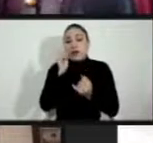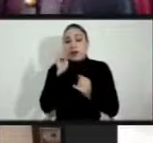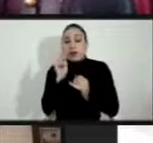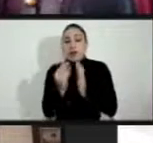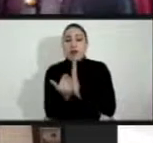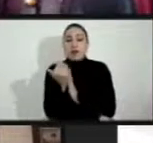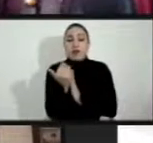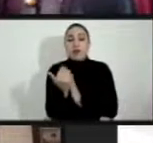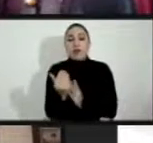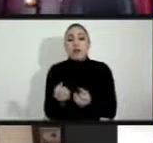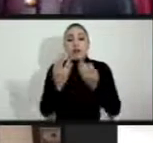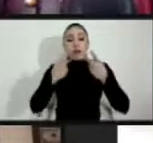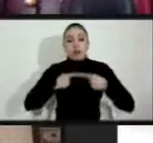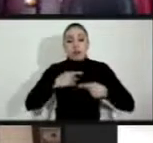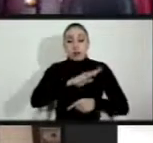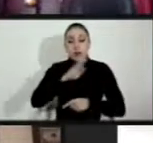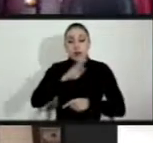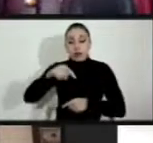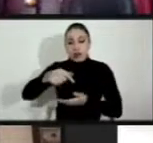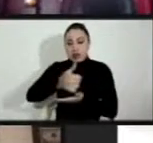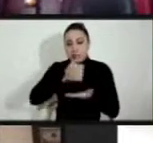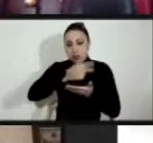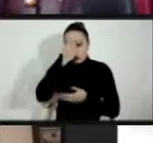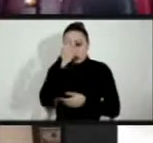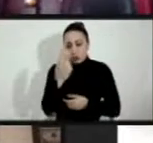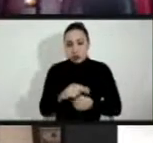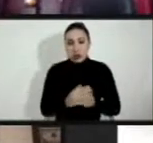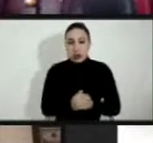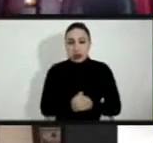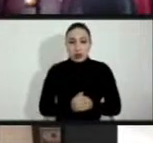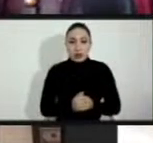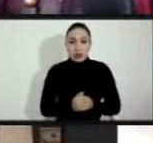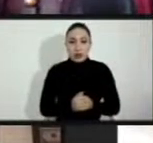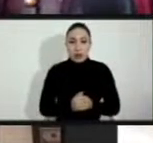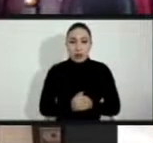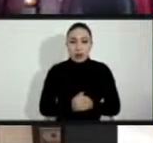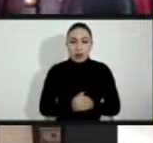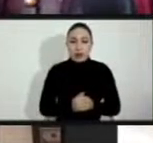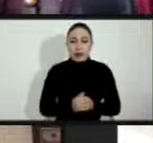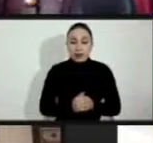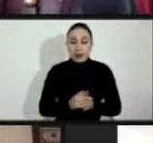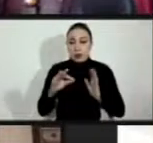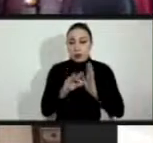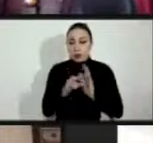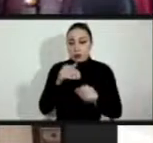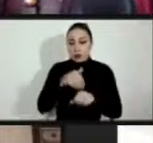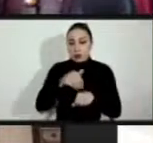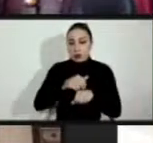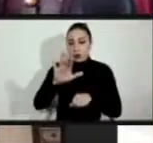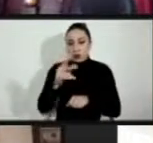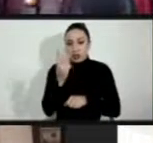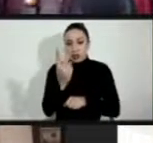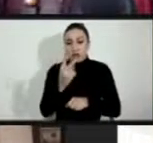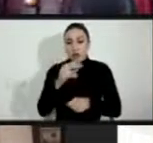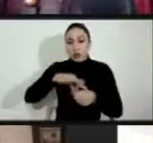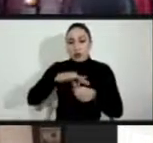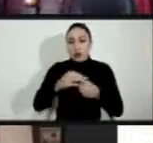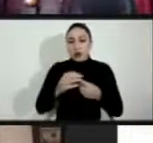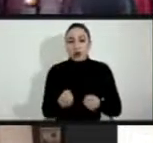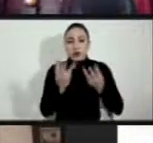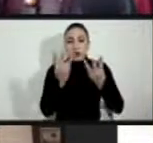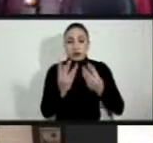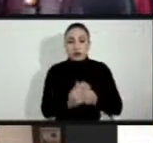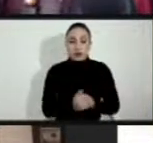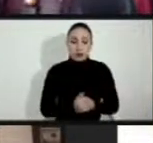en esta entidad federativa. En este numeral 52... el resultado de la votación fue el